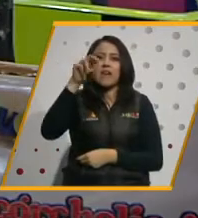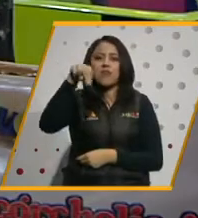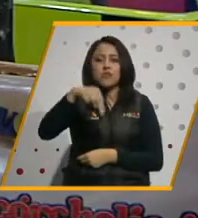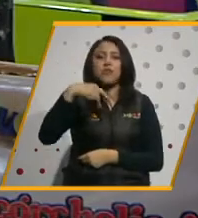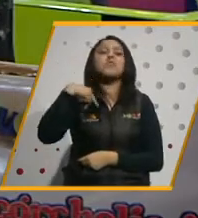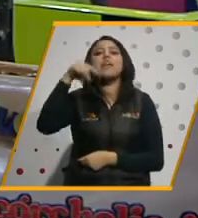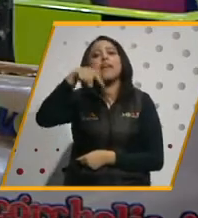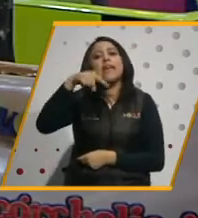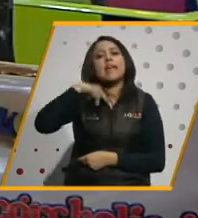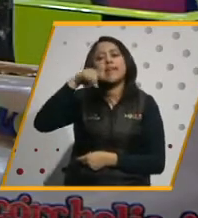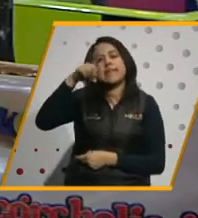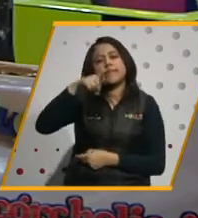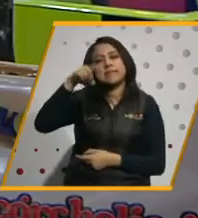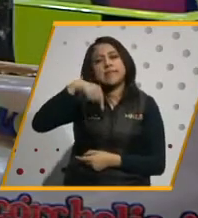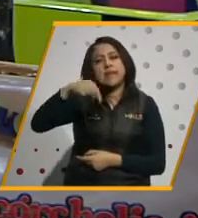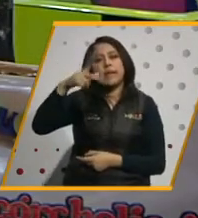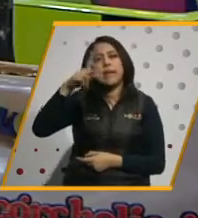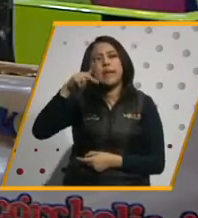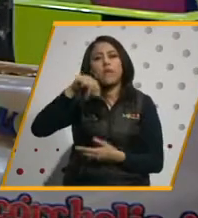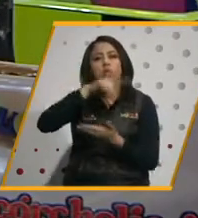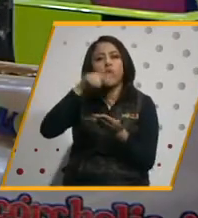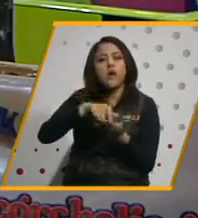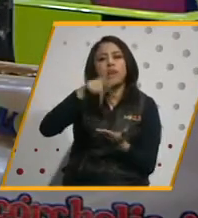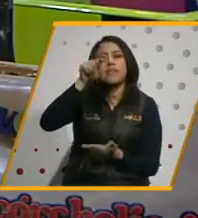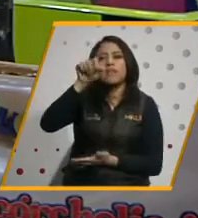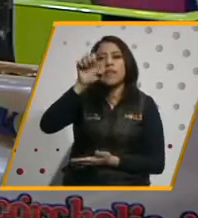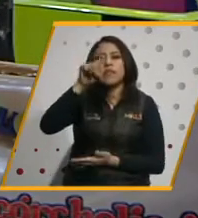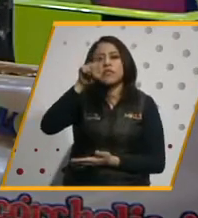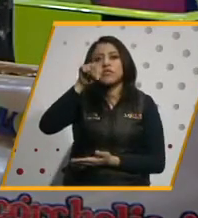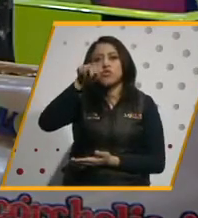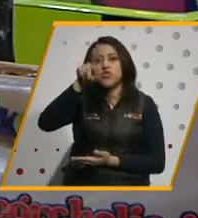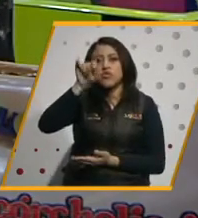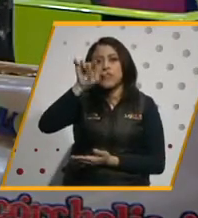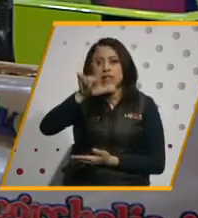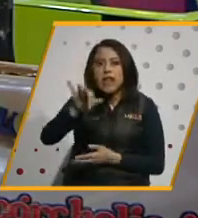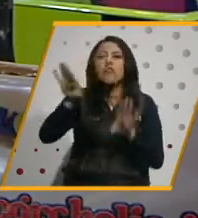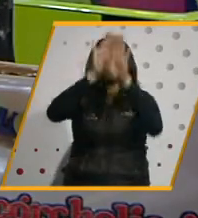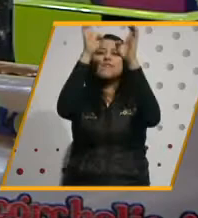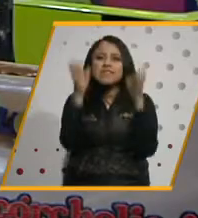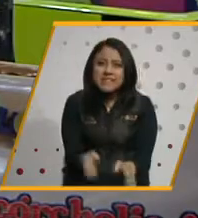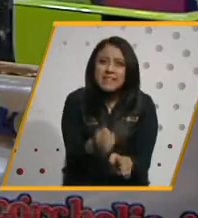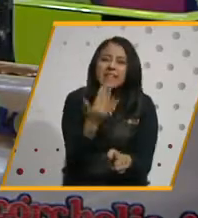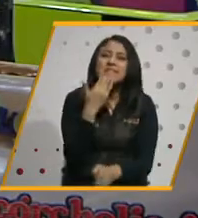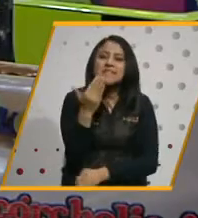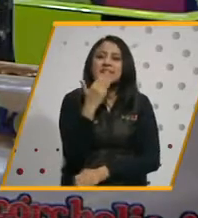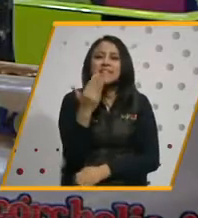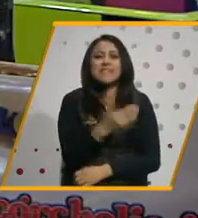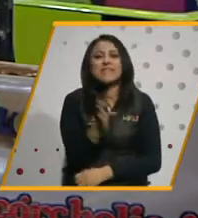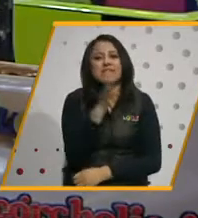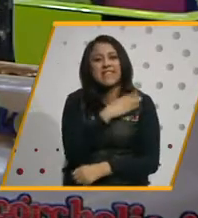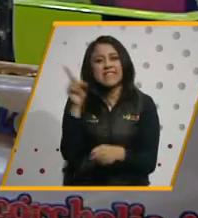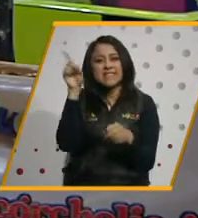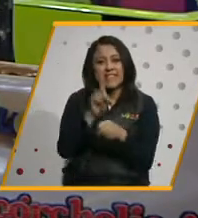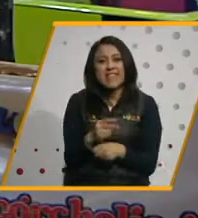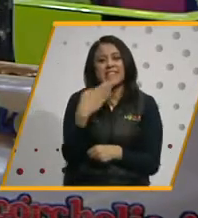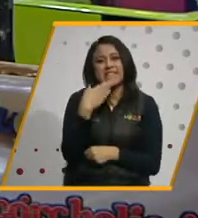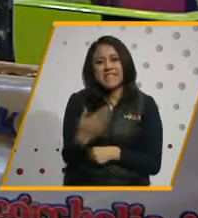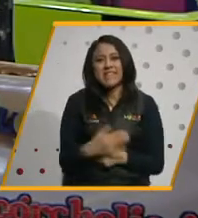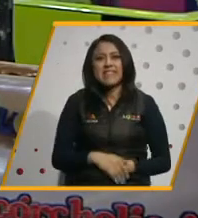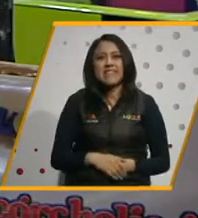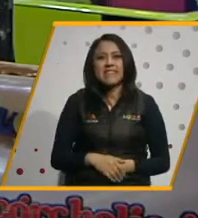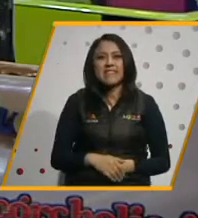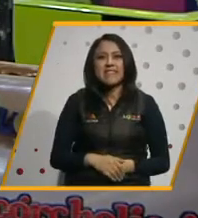de la sucursal de aquí de Parque Tezontle. ¿Cómo estás, Aarón? Buenos días. Hola, buenos días, Calli. Bien, pues fíjate, efectivamente estamos en